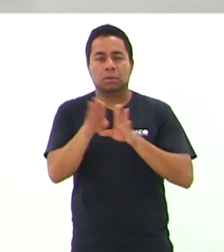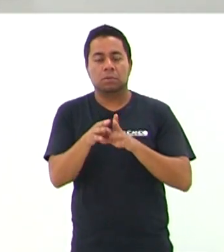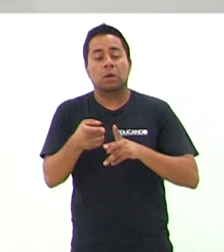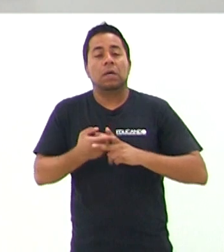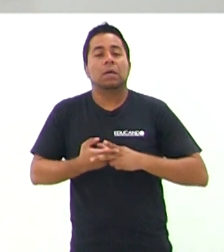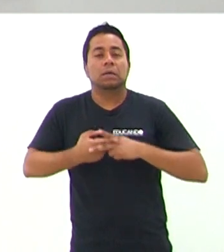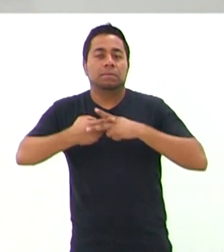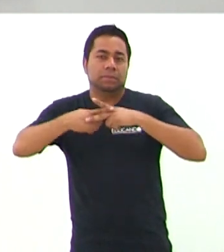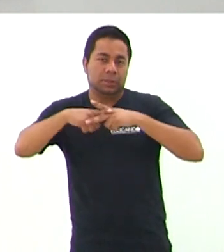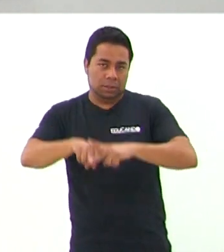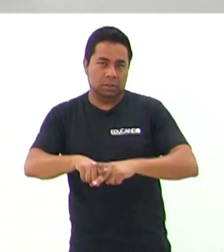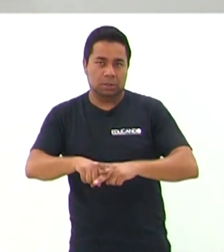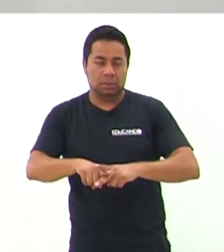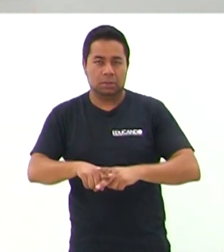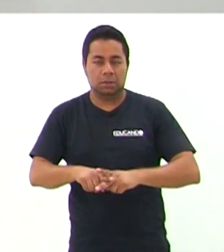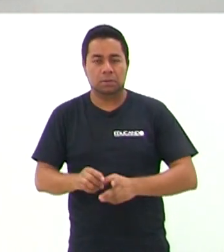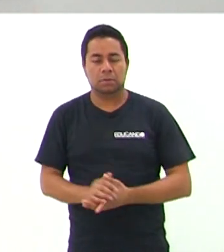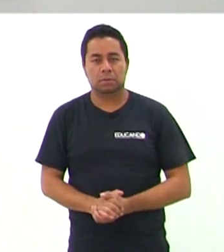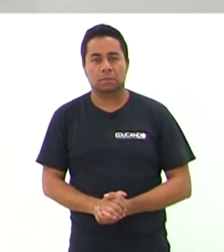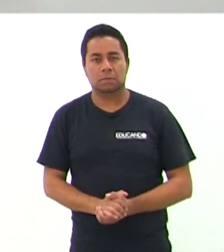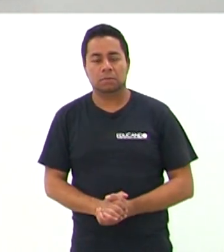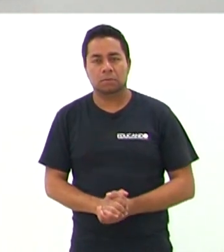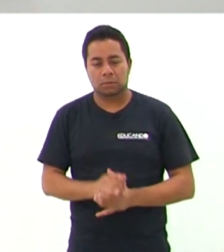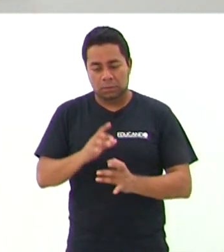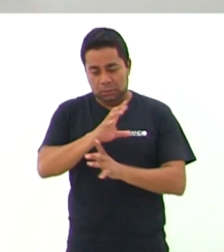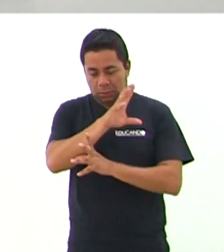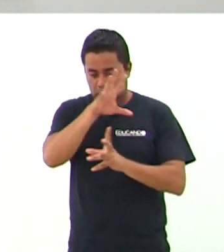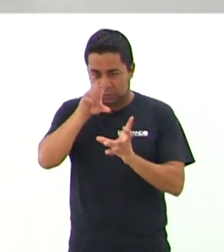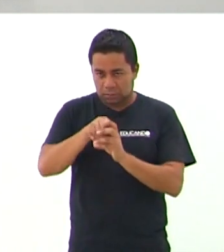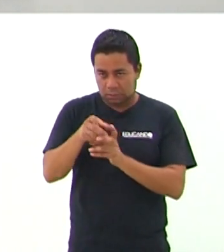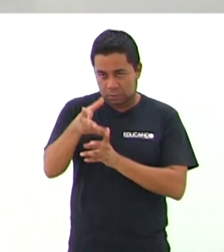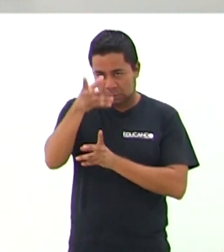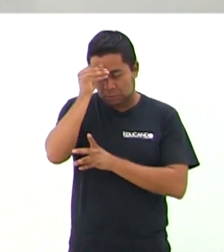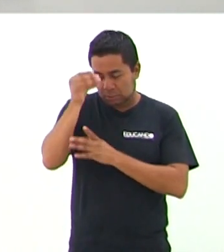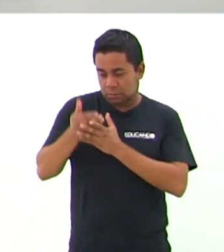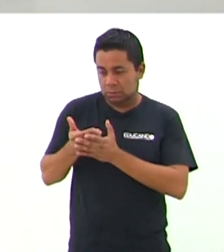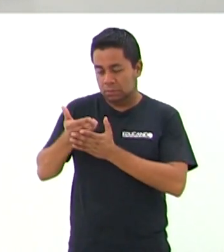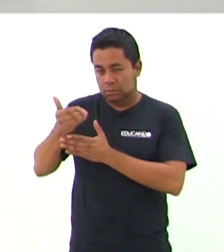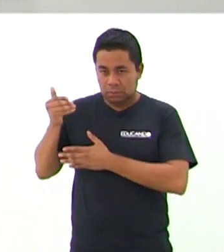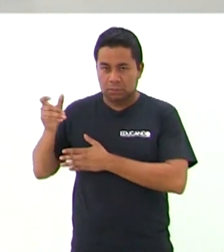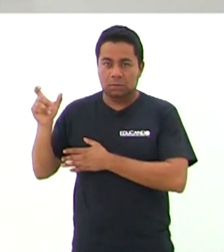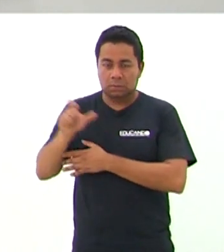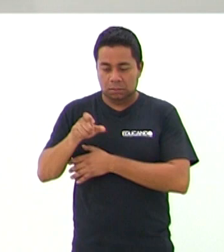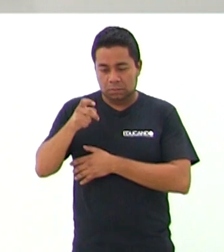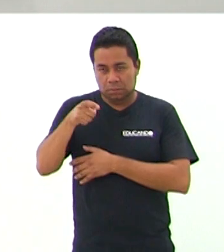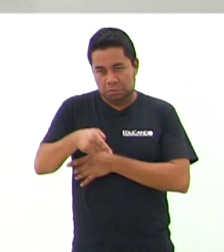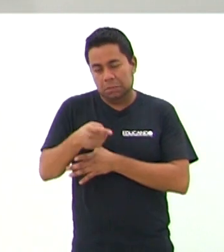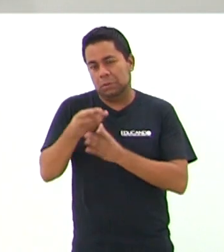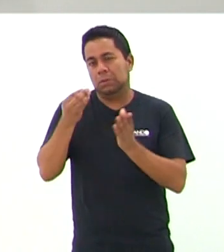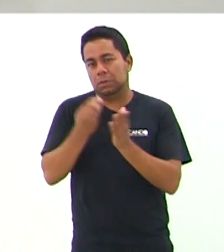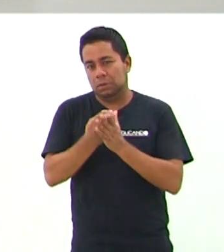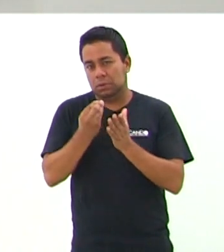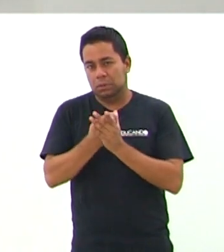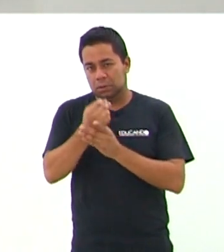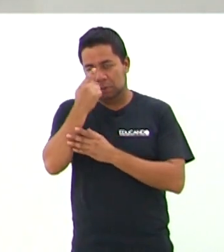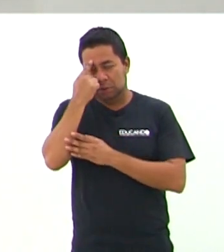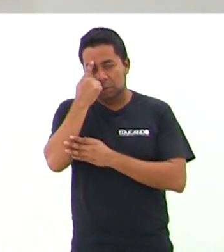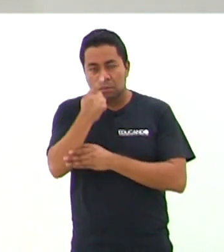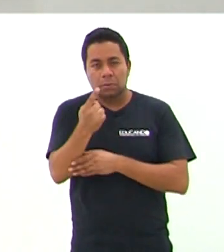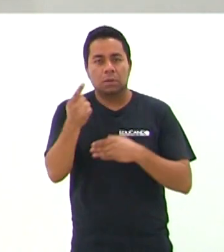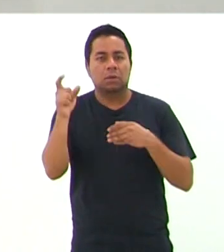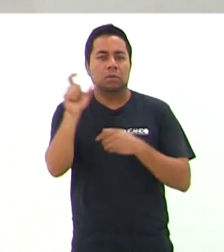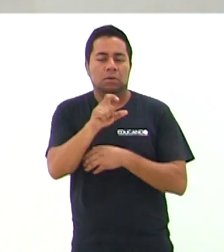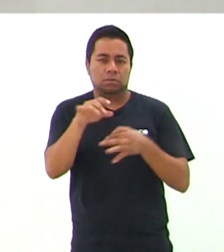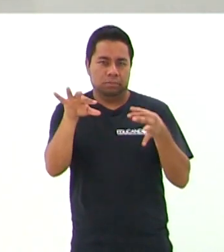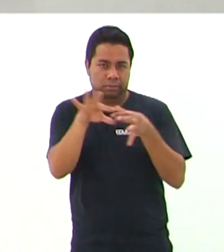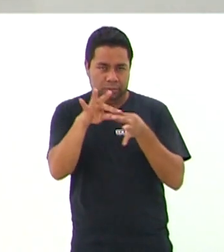juego todo lo que hemos aprendido durante estas sesiones al momento de hablar de